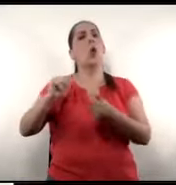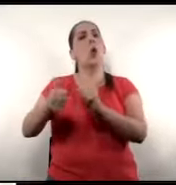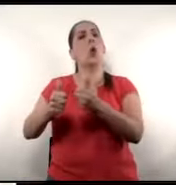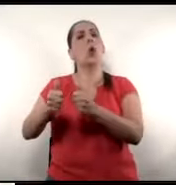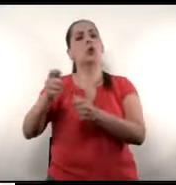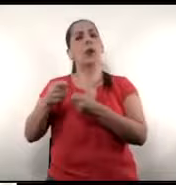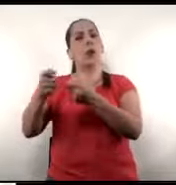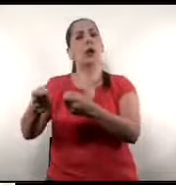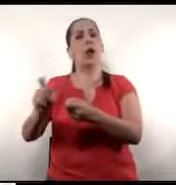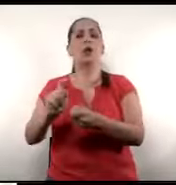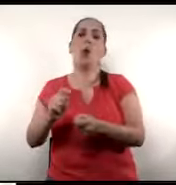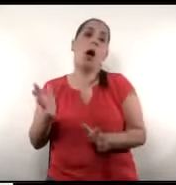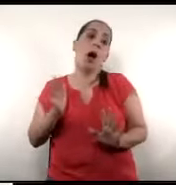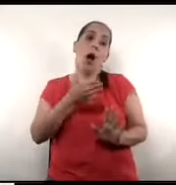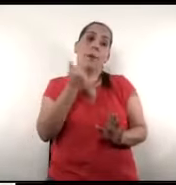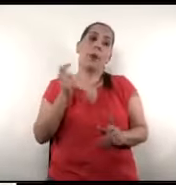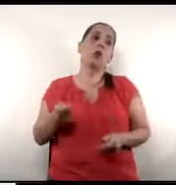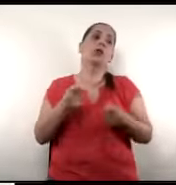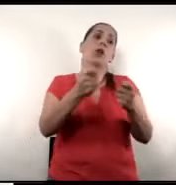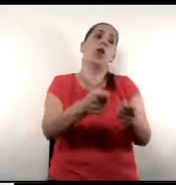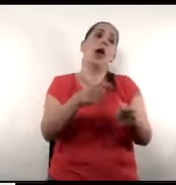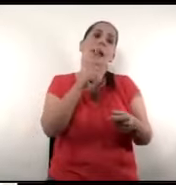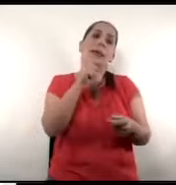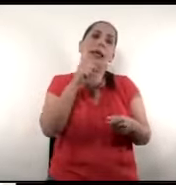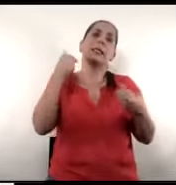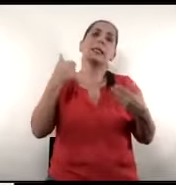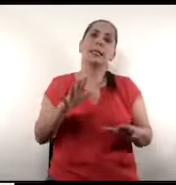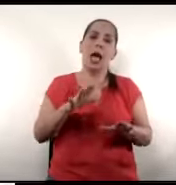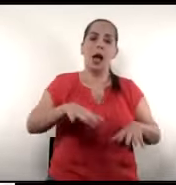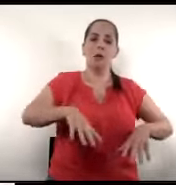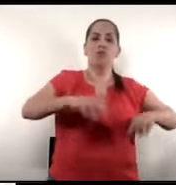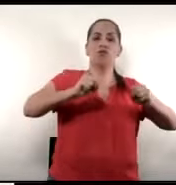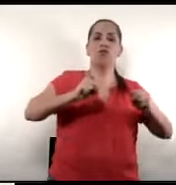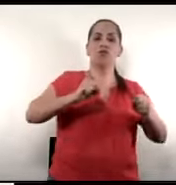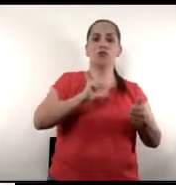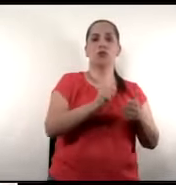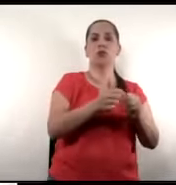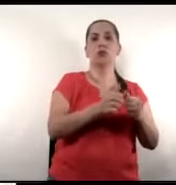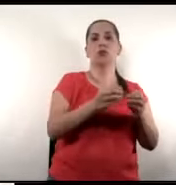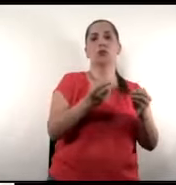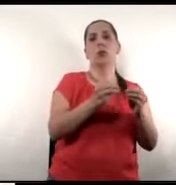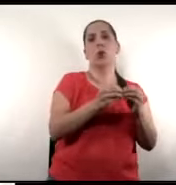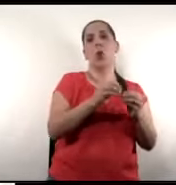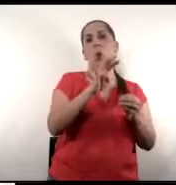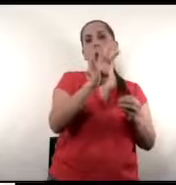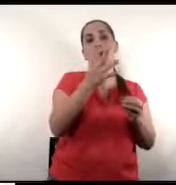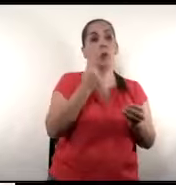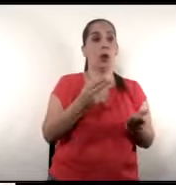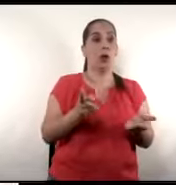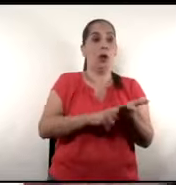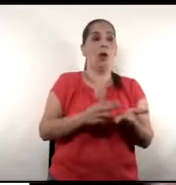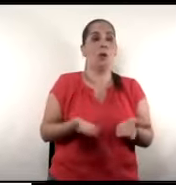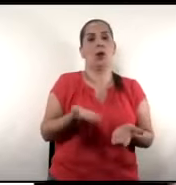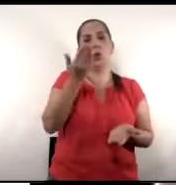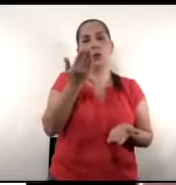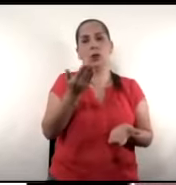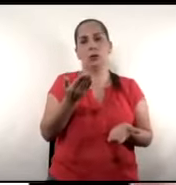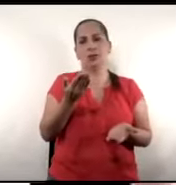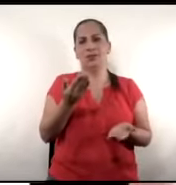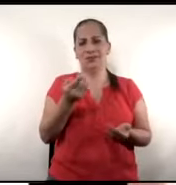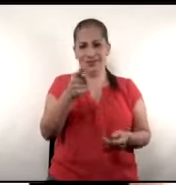le adjudica al consorcio que se ganó la fase 4 por aumento de contrato. Y eso se hizo